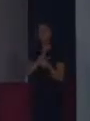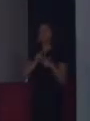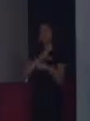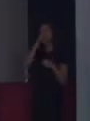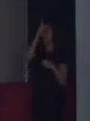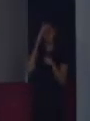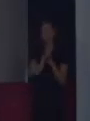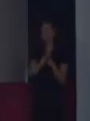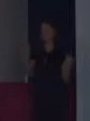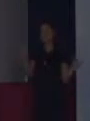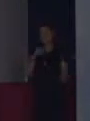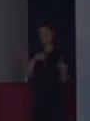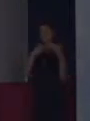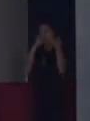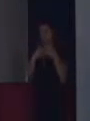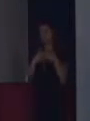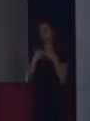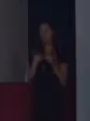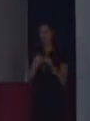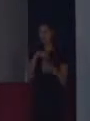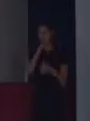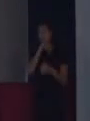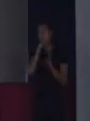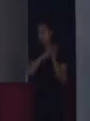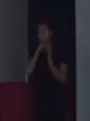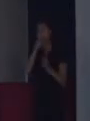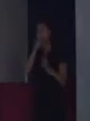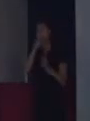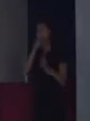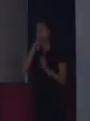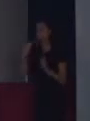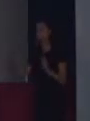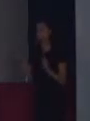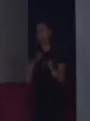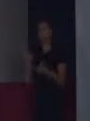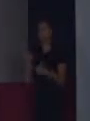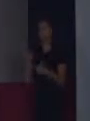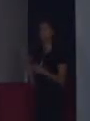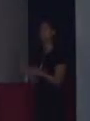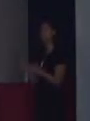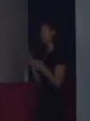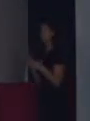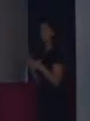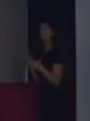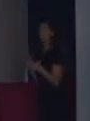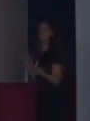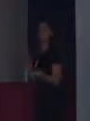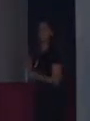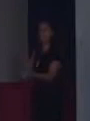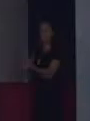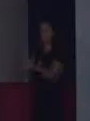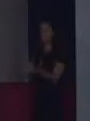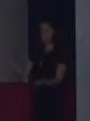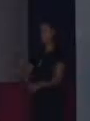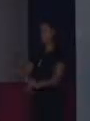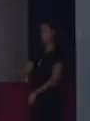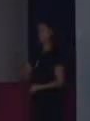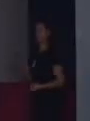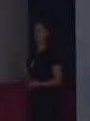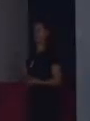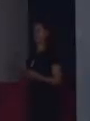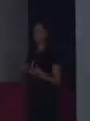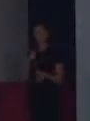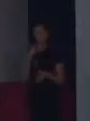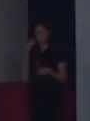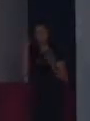de discapacidad. Ahorita hay 2.600 personas esperando un bono, porque si no hay un bono no vamos. Están esperando un mentor, y porque no hacemos un taller,